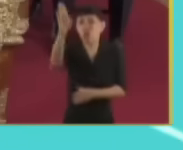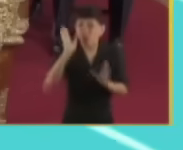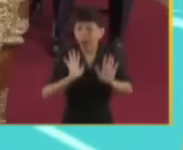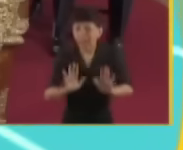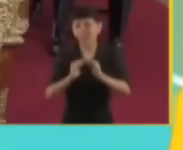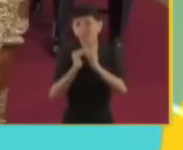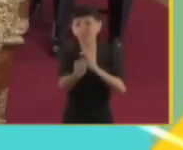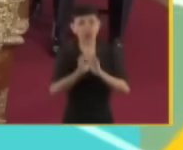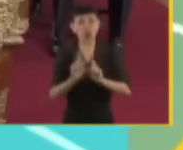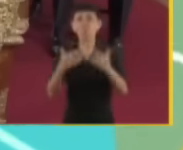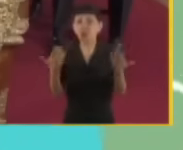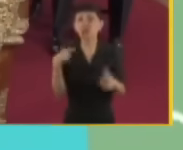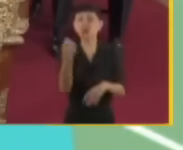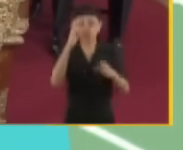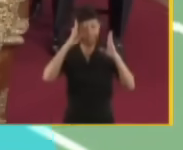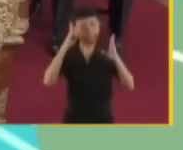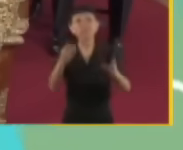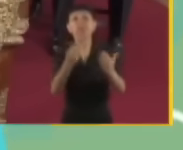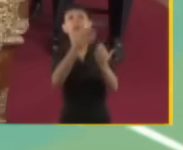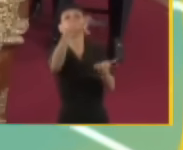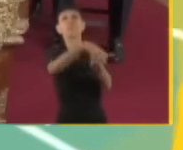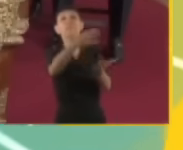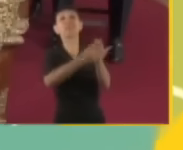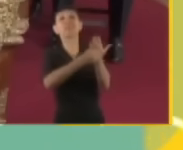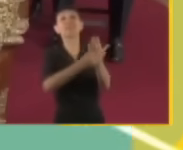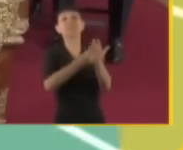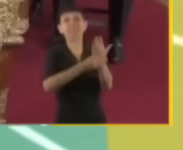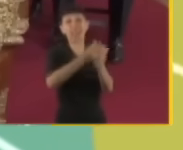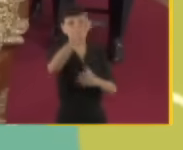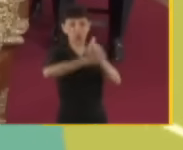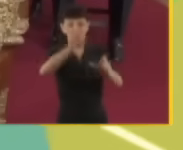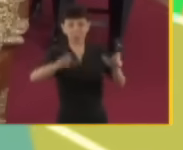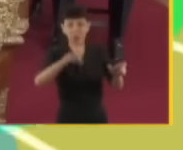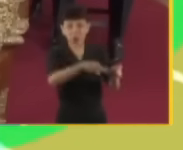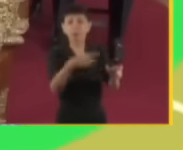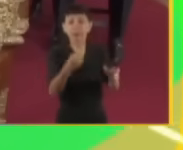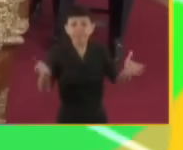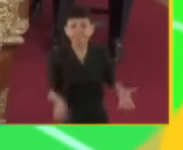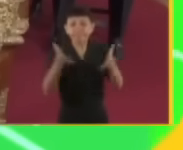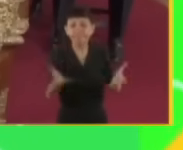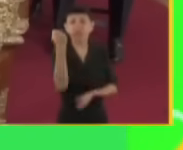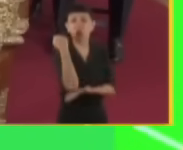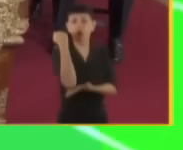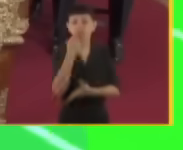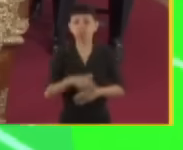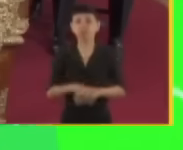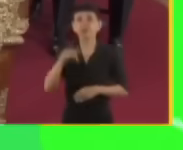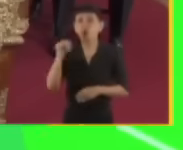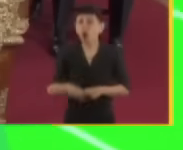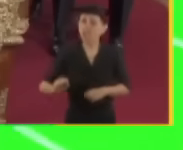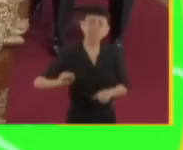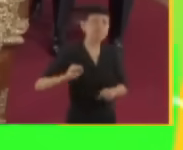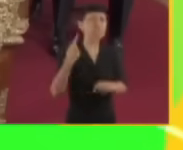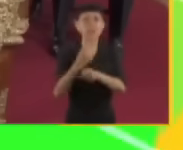no te lo preguntemos, señor, a vos, preguntémoselo a los jueces. Si vos no sabes, preguntémoselo a los jueces o no. ¿Qué te parece? Pero escúchame, no me está un poquito menospreciando,